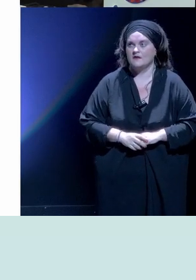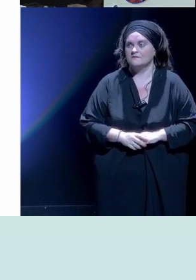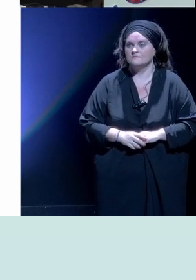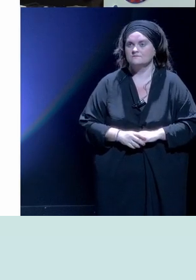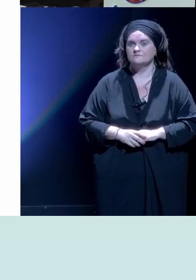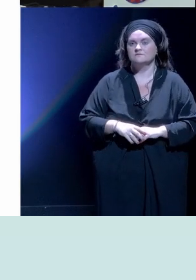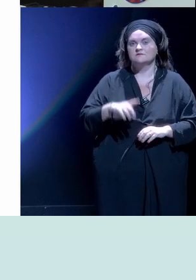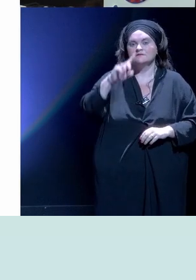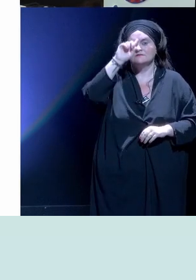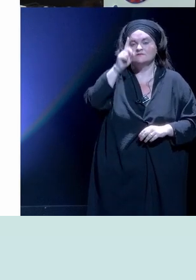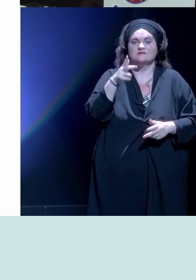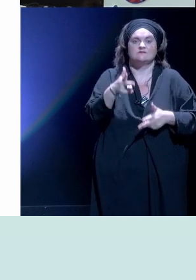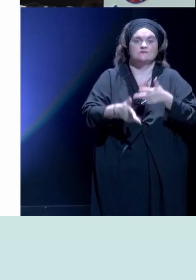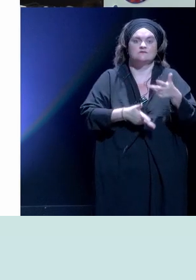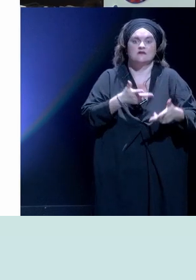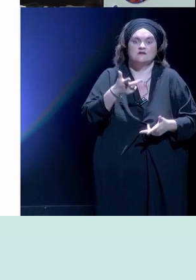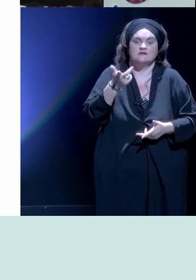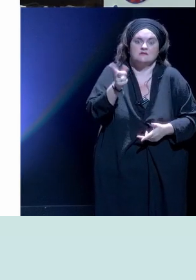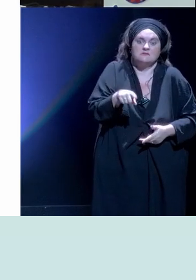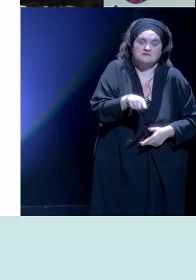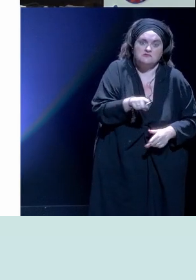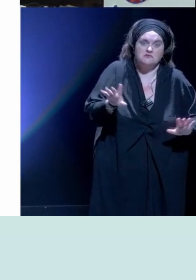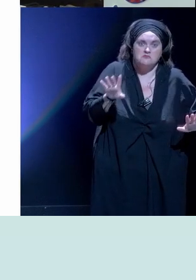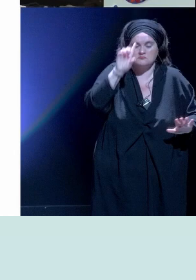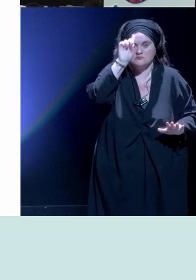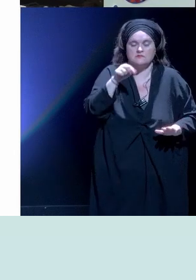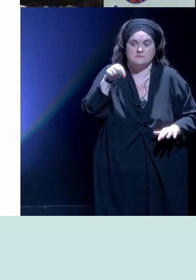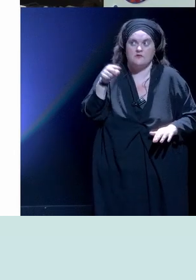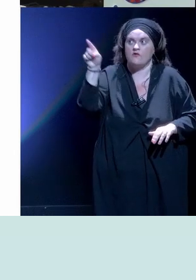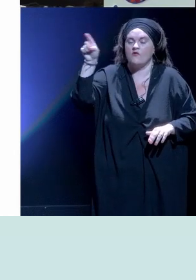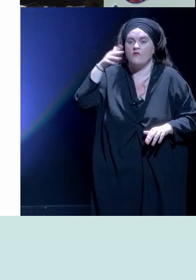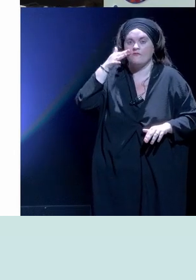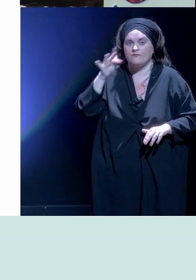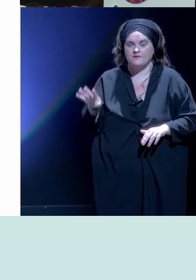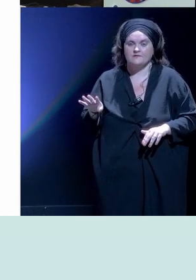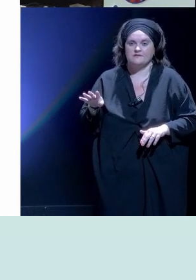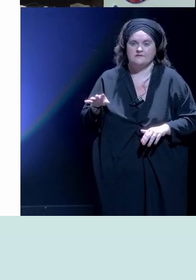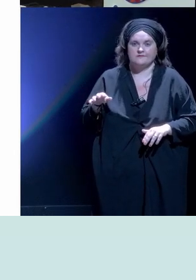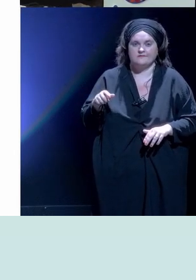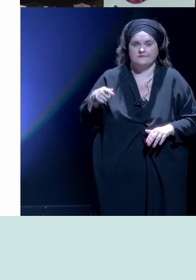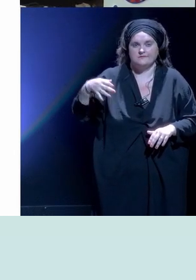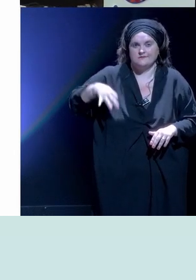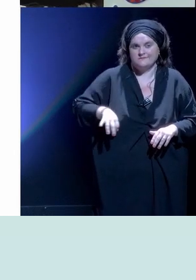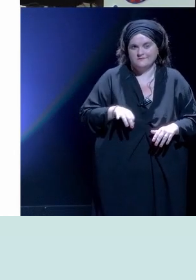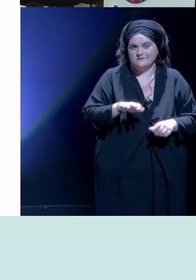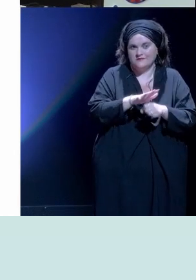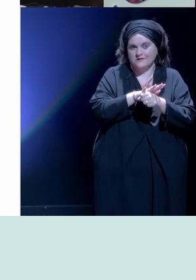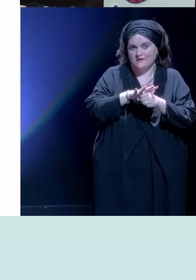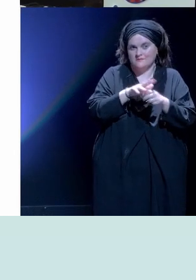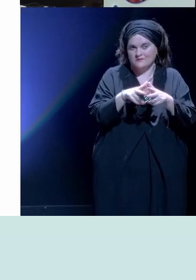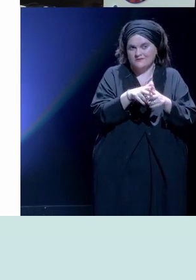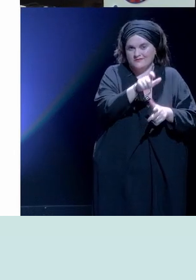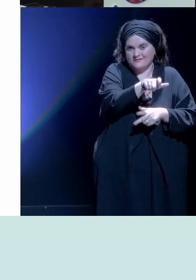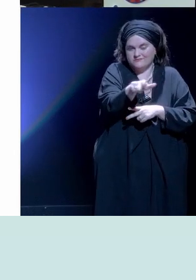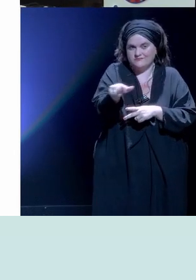No sé si es así en Euskadi también, pero al menos en Francia observo que hay muchos profesionales del ámbito